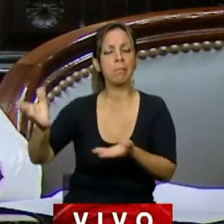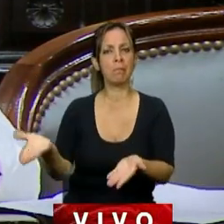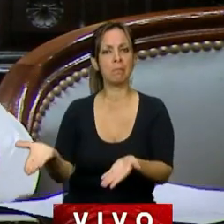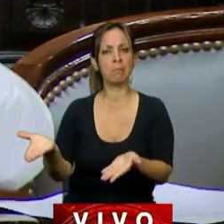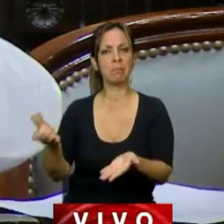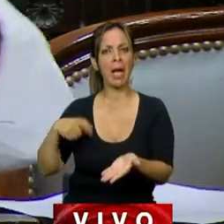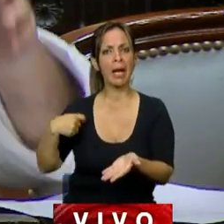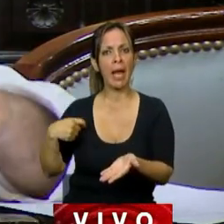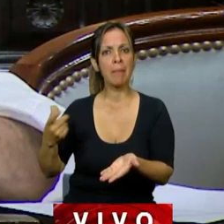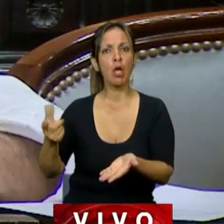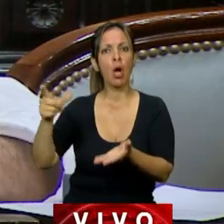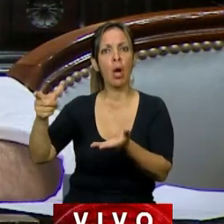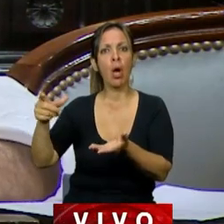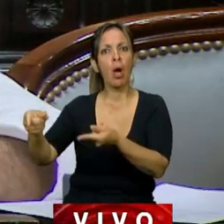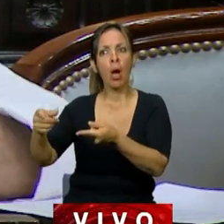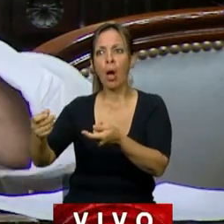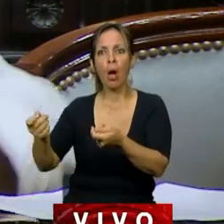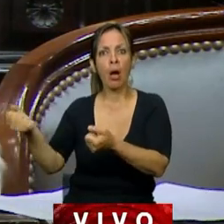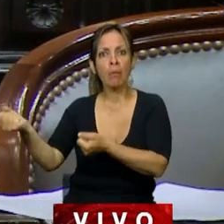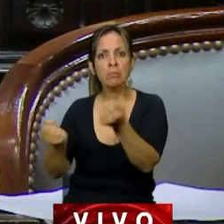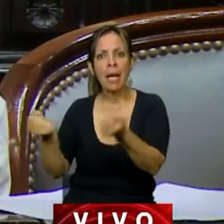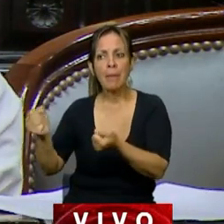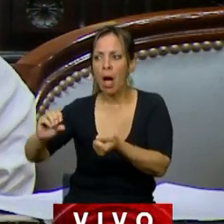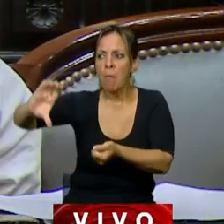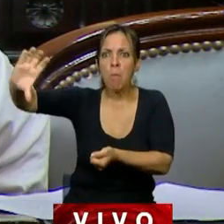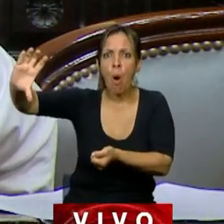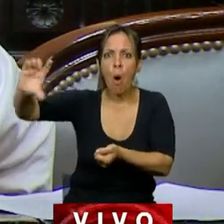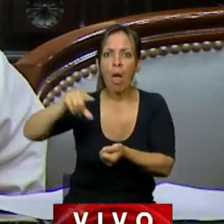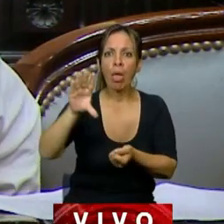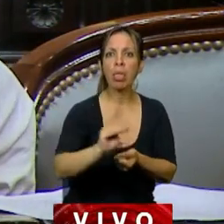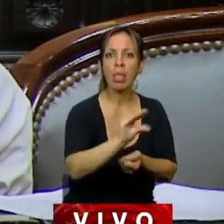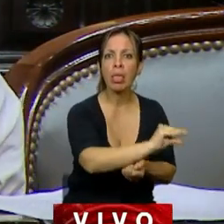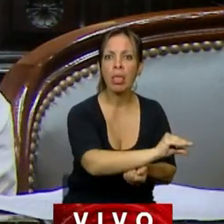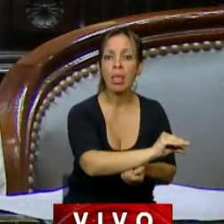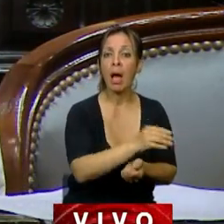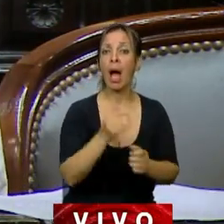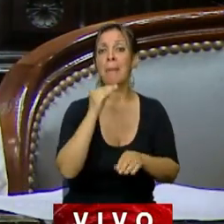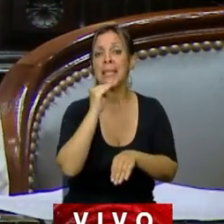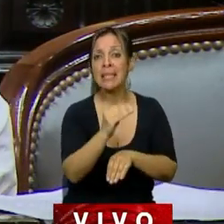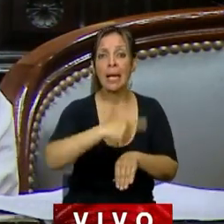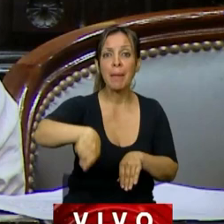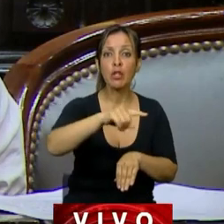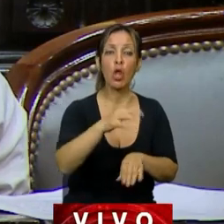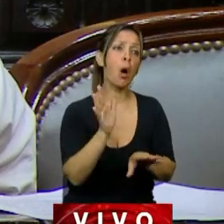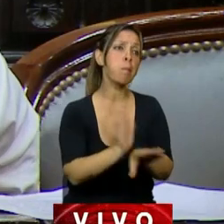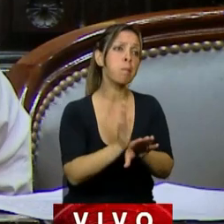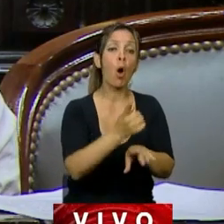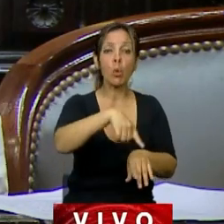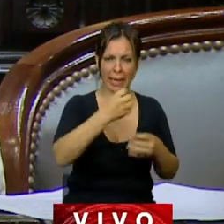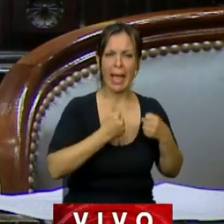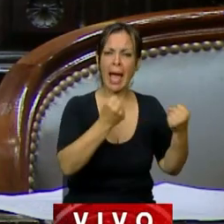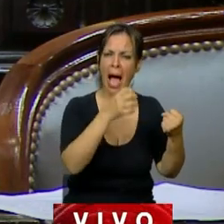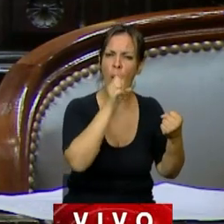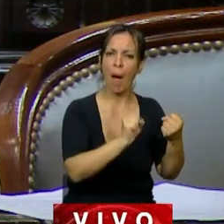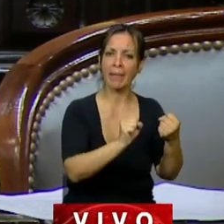de camioneros se lleva un premio enorme. El mensaje a los ciudadanos es: sigan aguantando, que les toca a los privilegiados de la